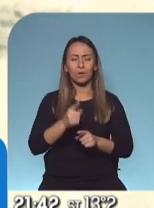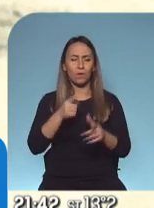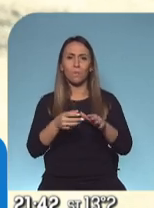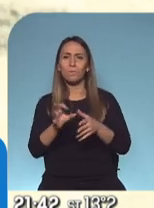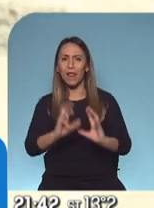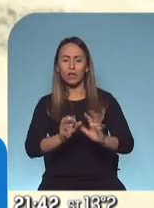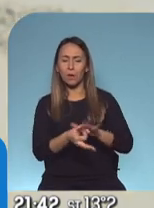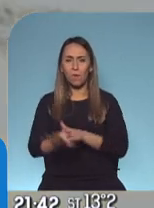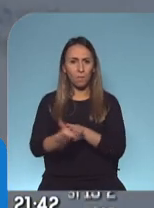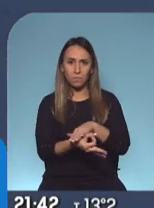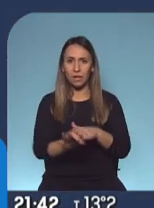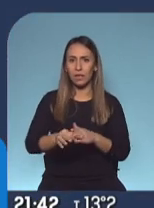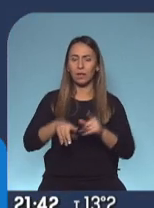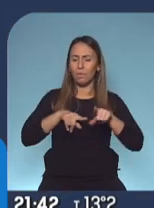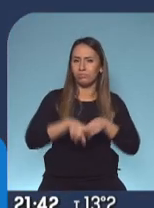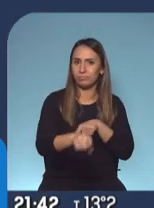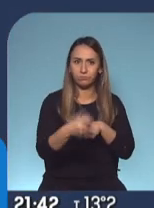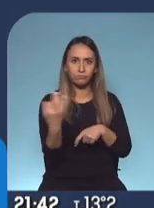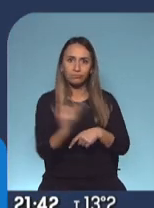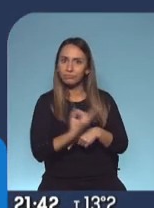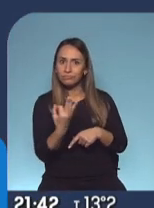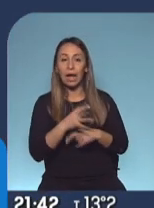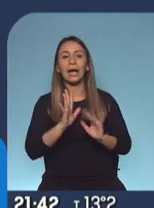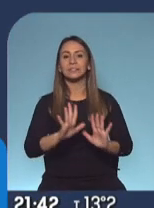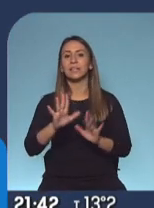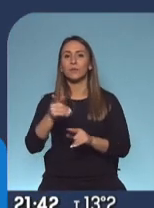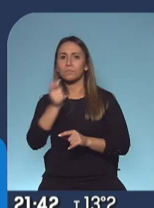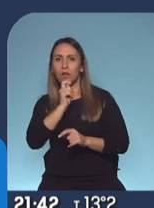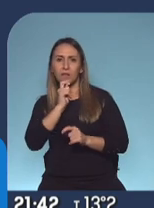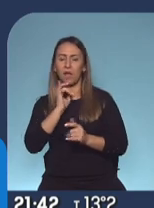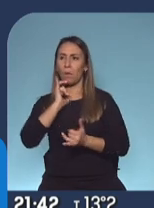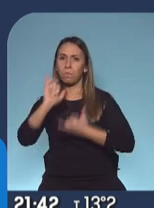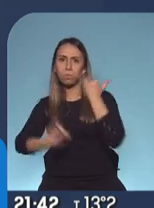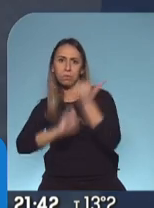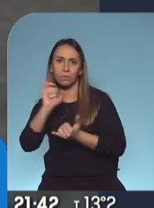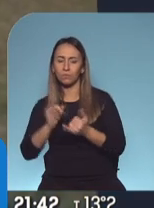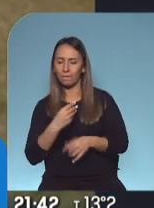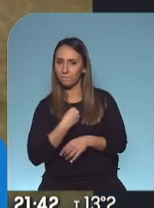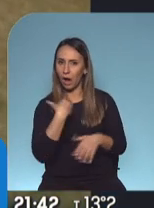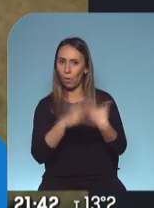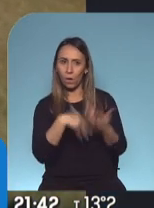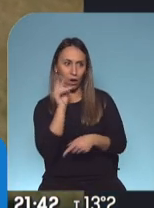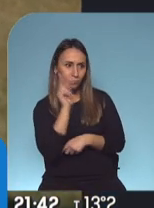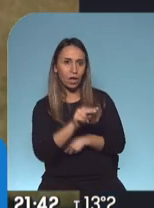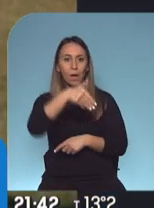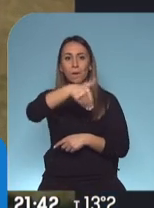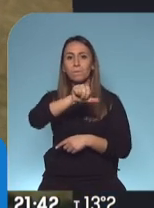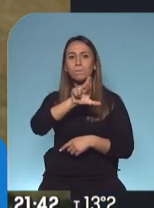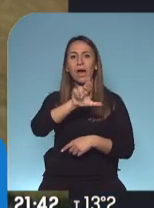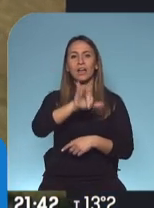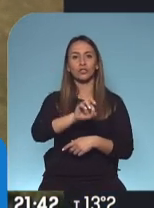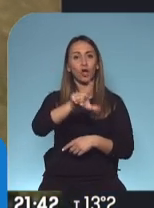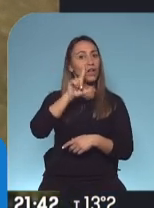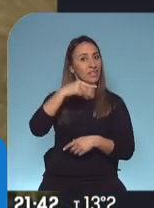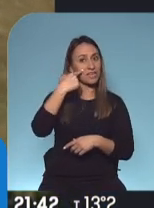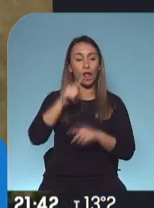y con salida precisa. Así describían relatores, comentaristas y amantes del buen juego a Silvio Marzolini, considerado por